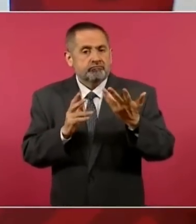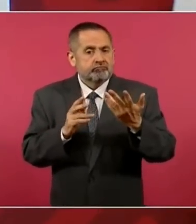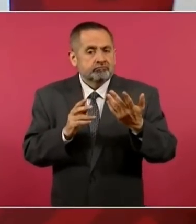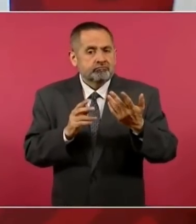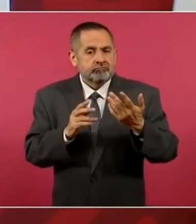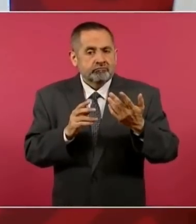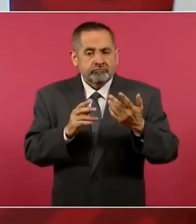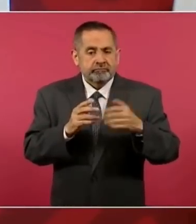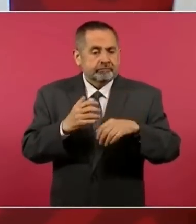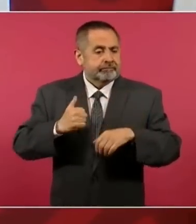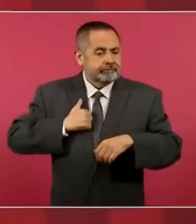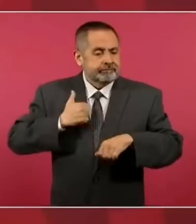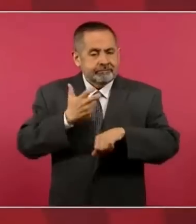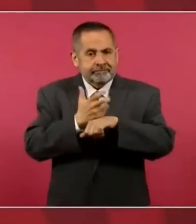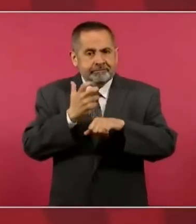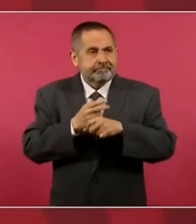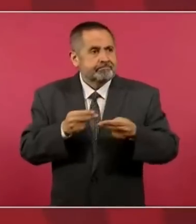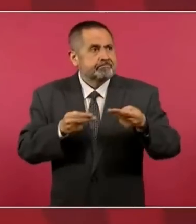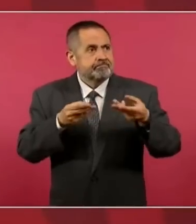del mundo